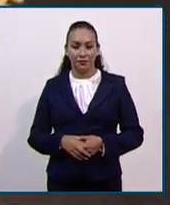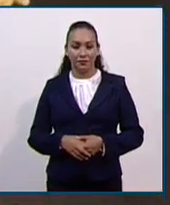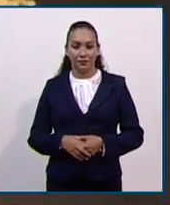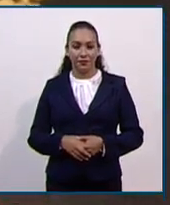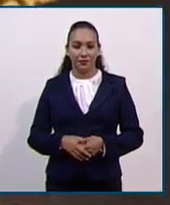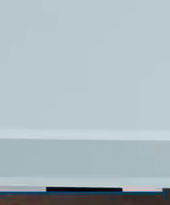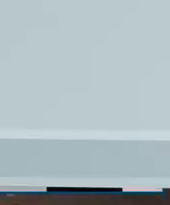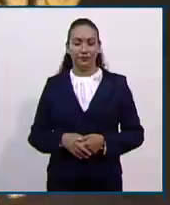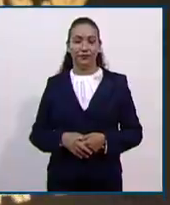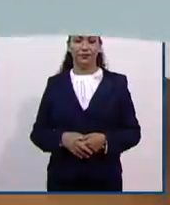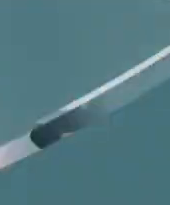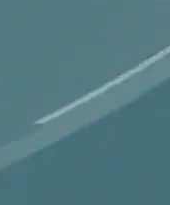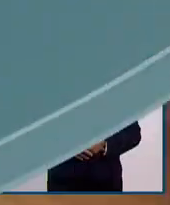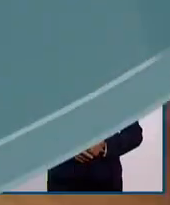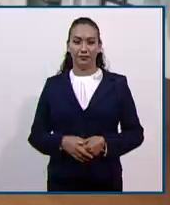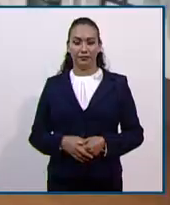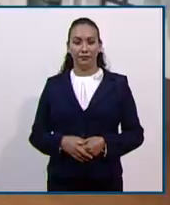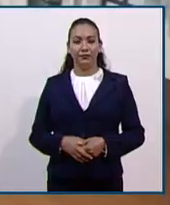Federación.